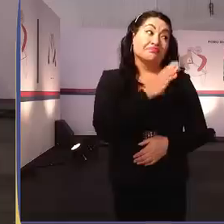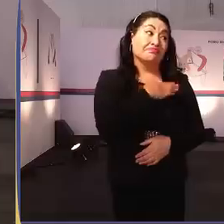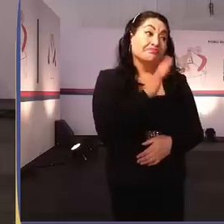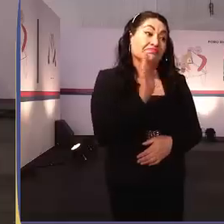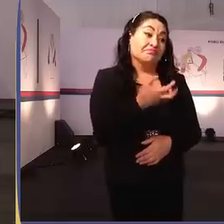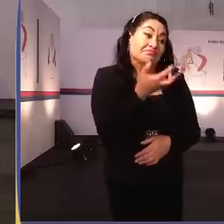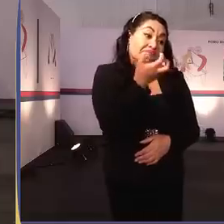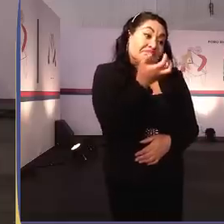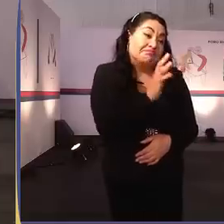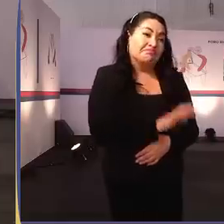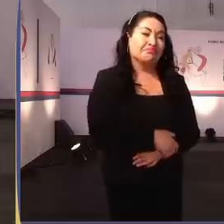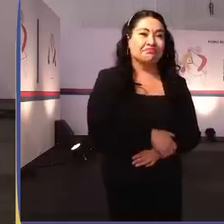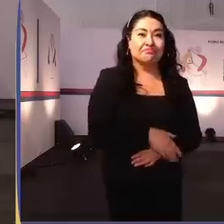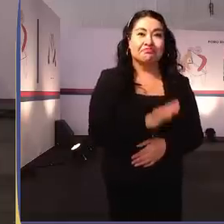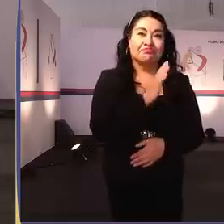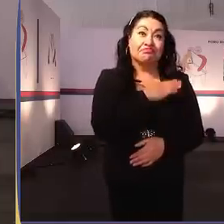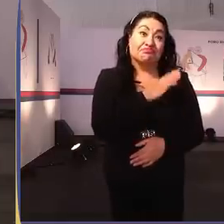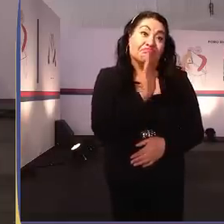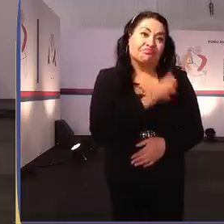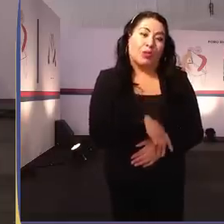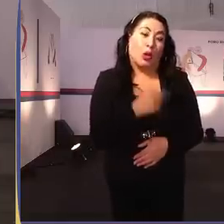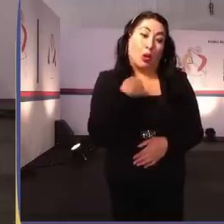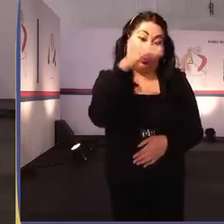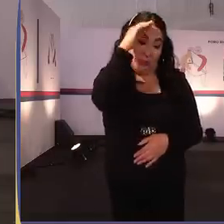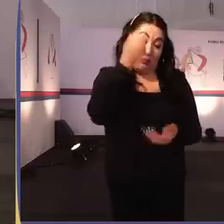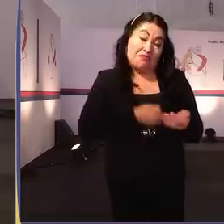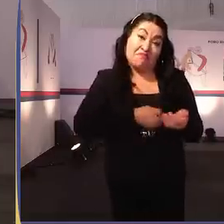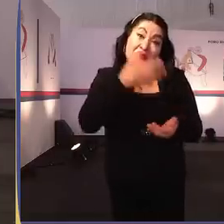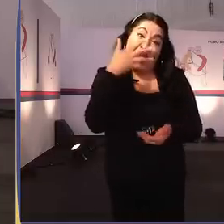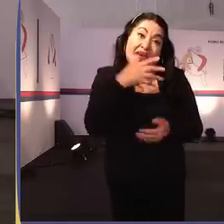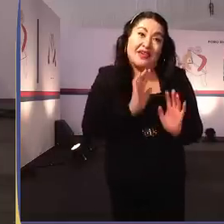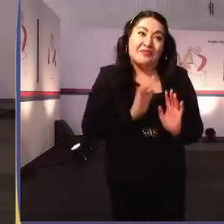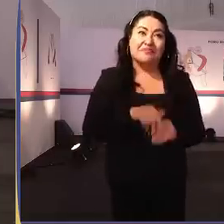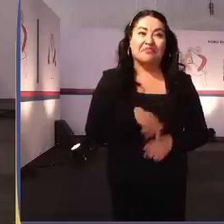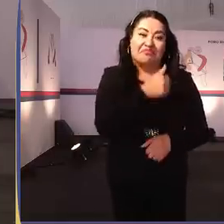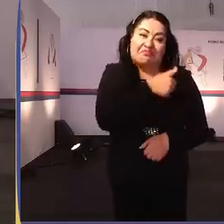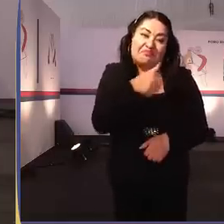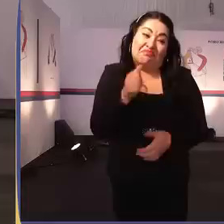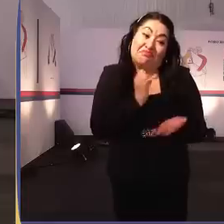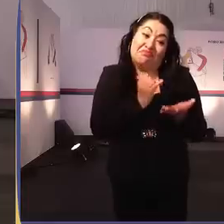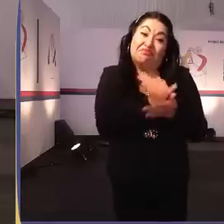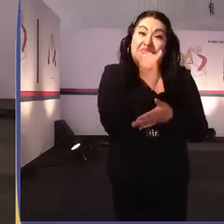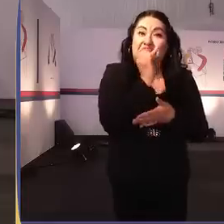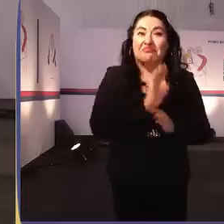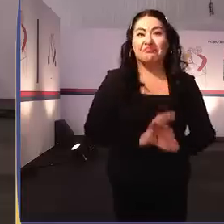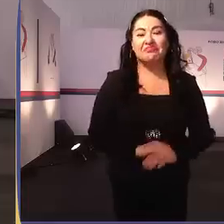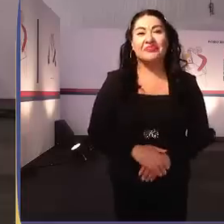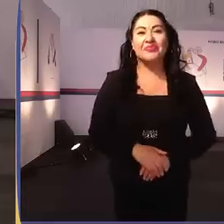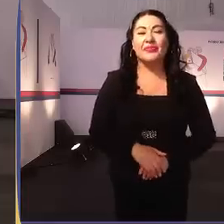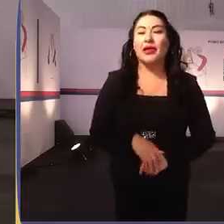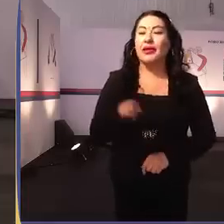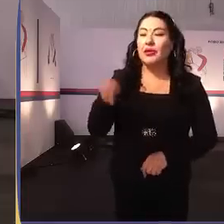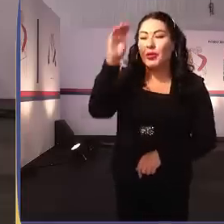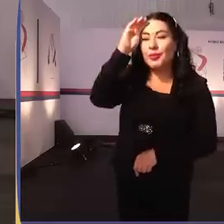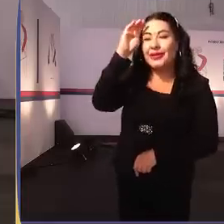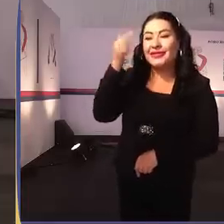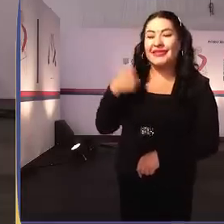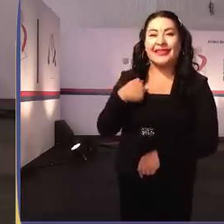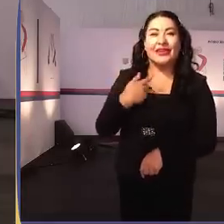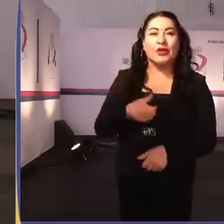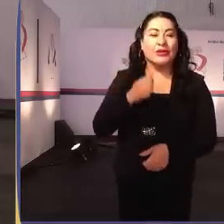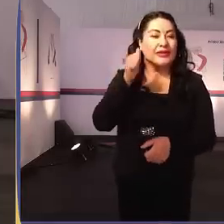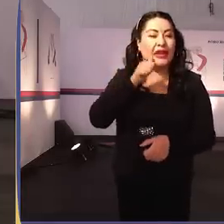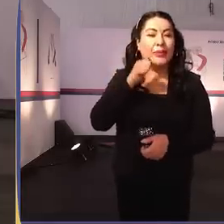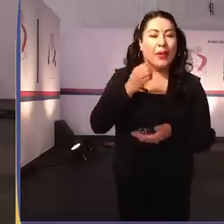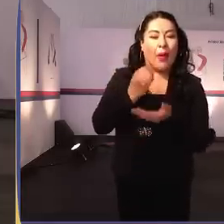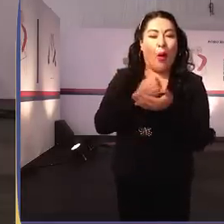Bueno, 5 pesos. Bueno, se me hace caro, pero… Cada quien. No, has de pensar que yo ando con un dongel de